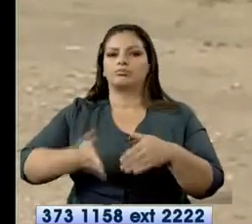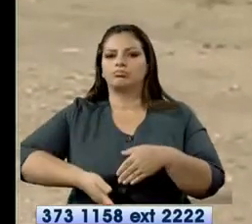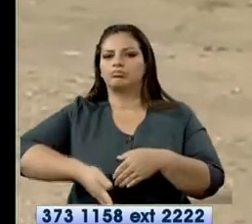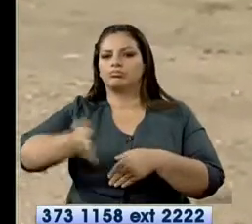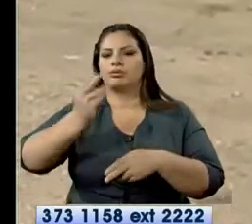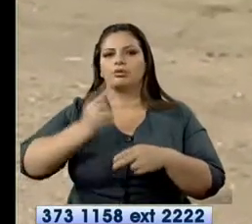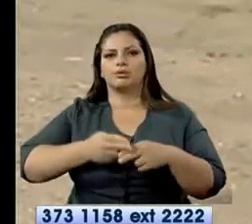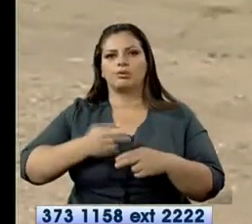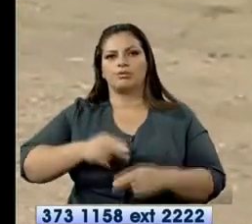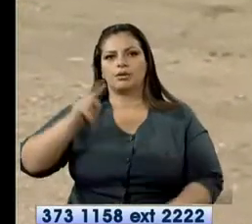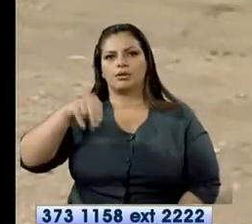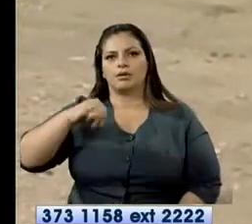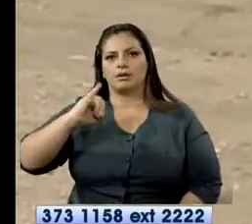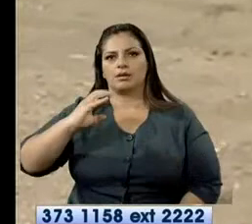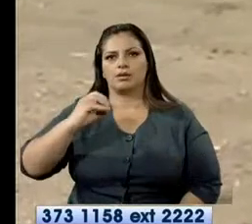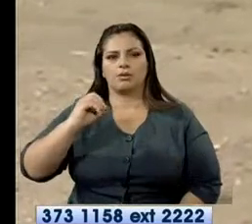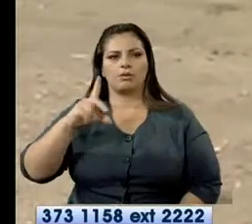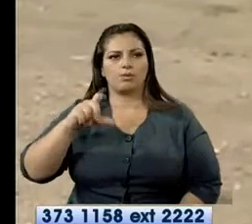Lapenti.